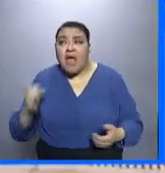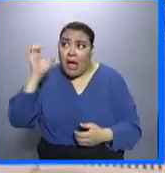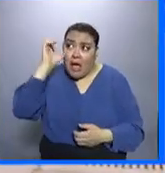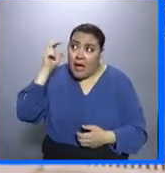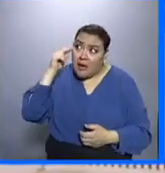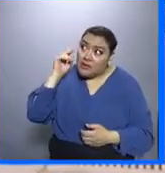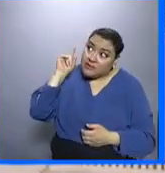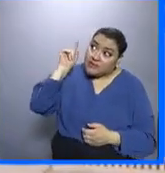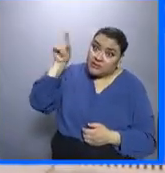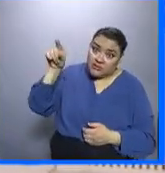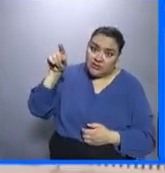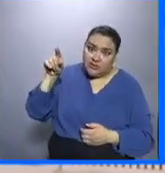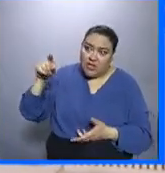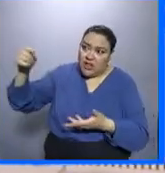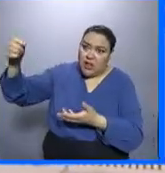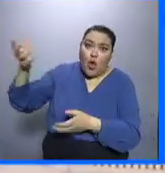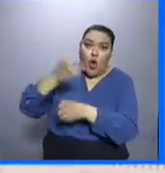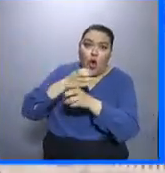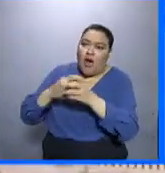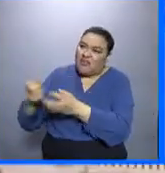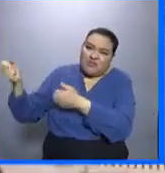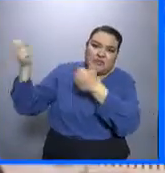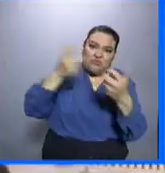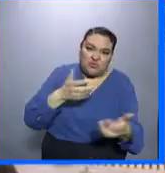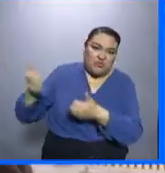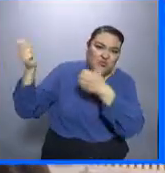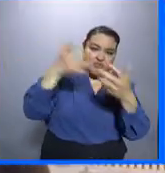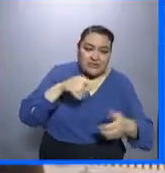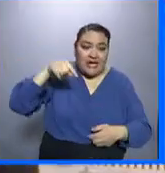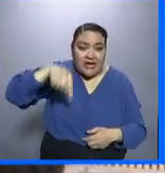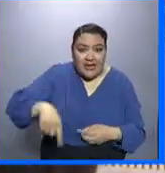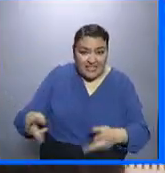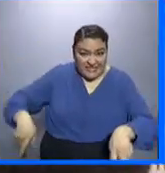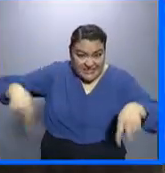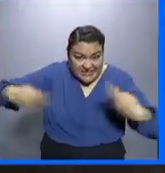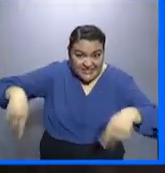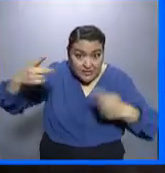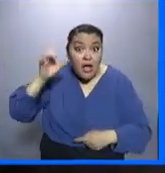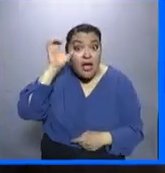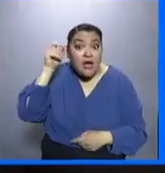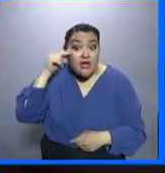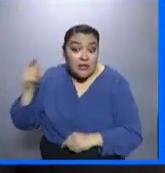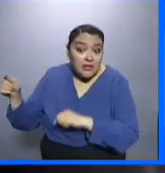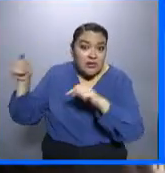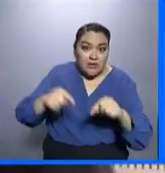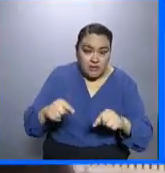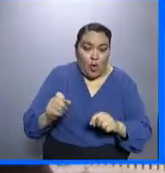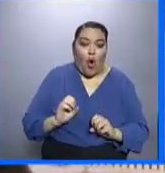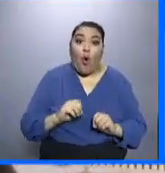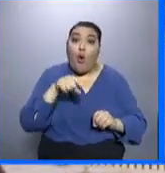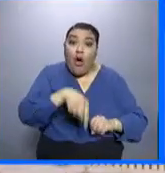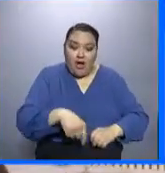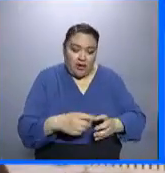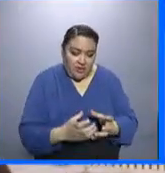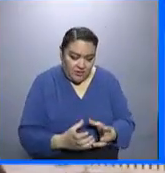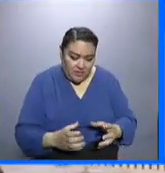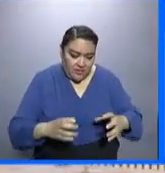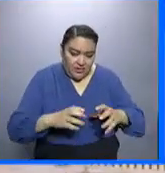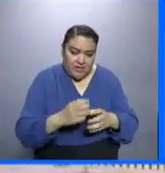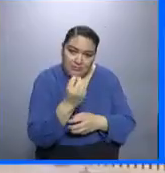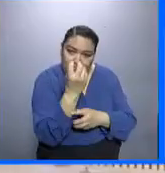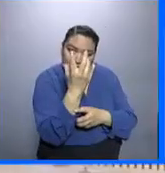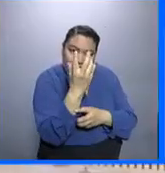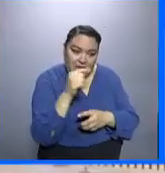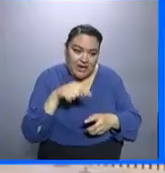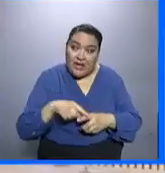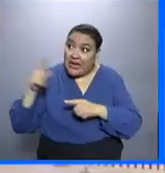China nos está invadiendo de cempasúchil. De que venga cempasúchil en planta terminada a México de China